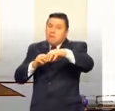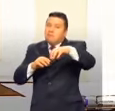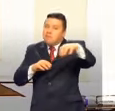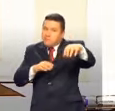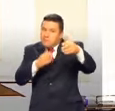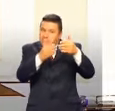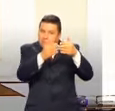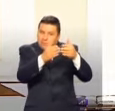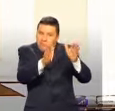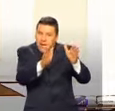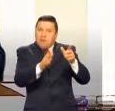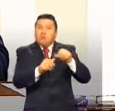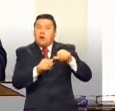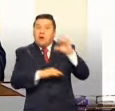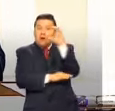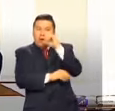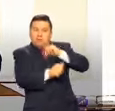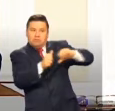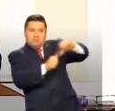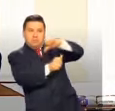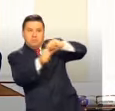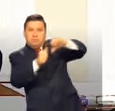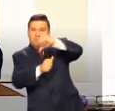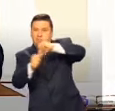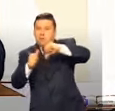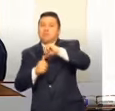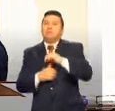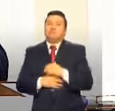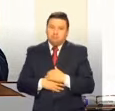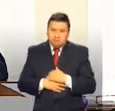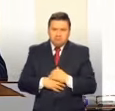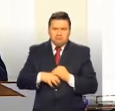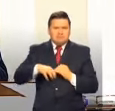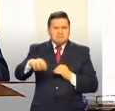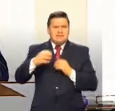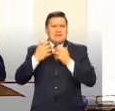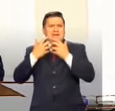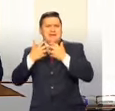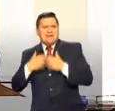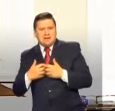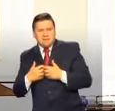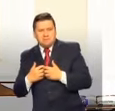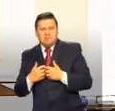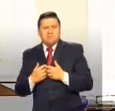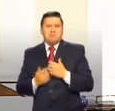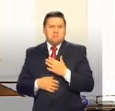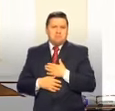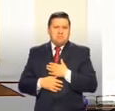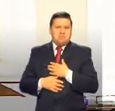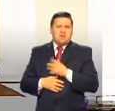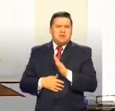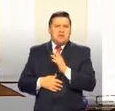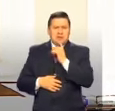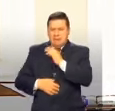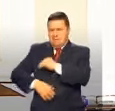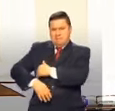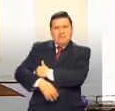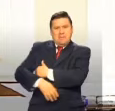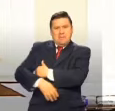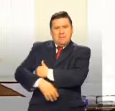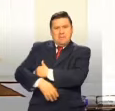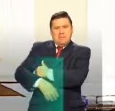economía y ahí vamos a tener sectores industriales que ahora los va a detallar el ministro josé manuel